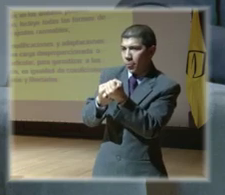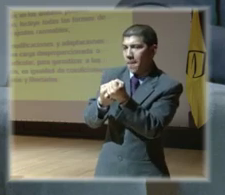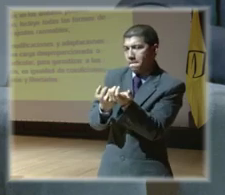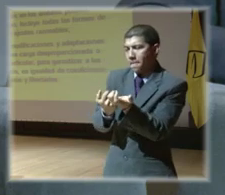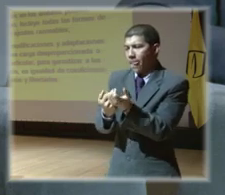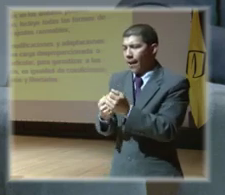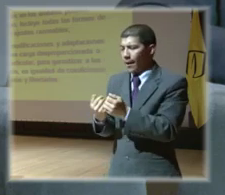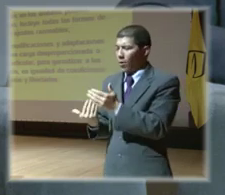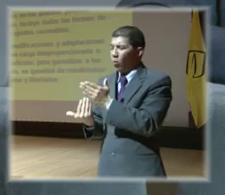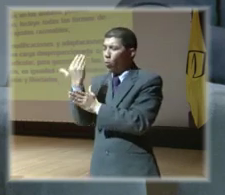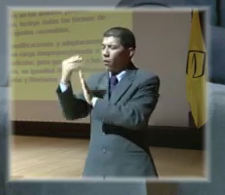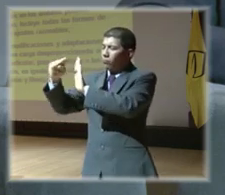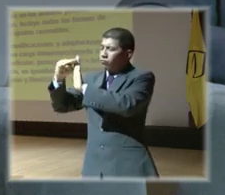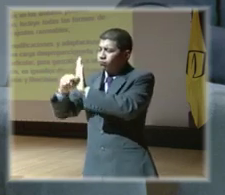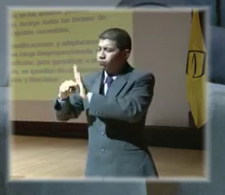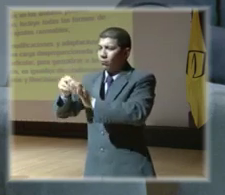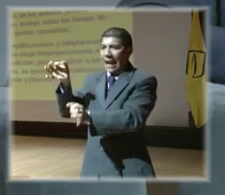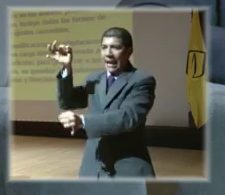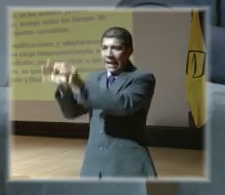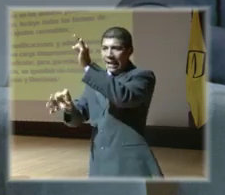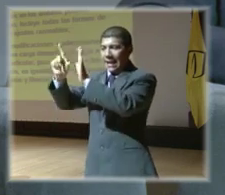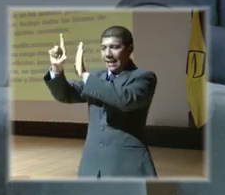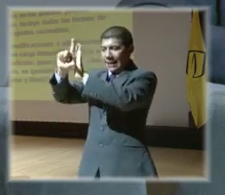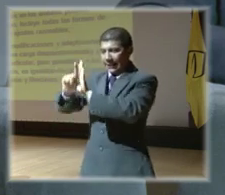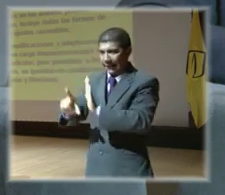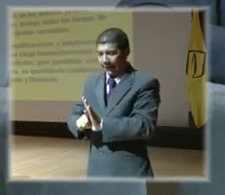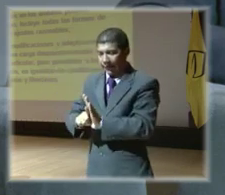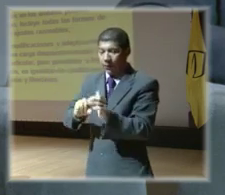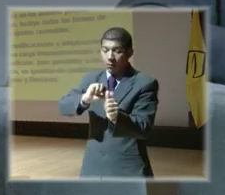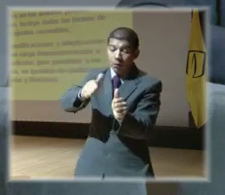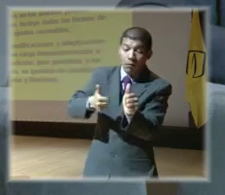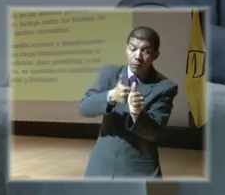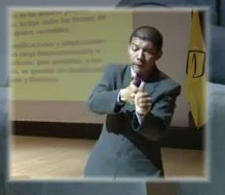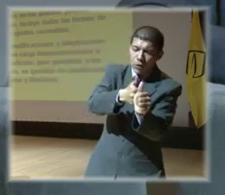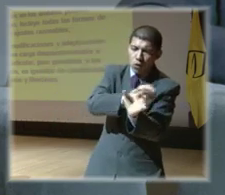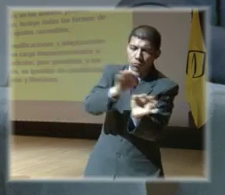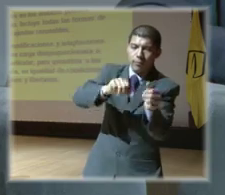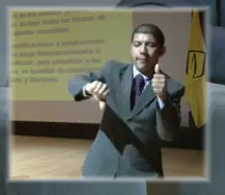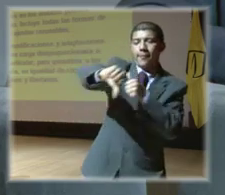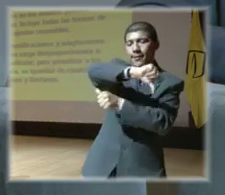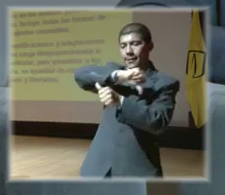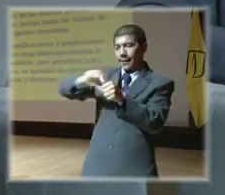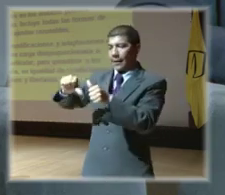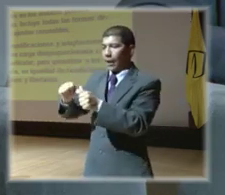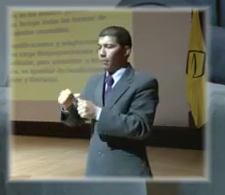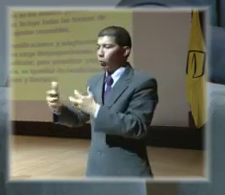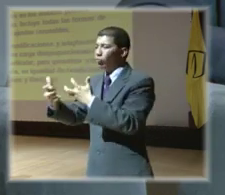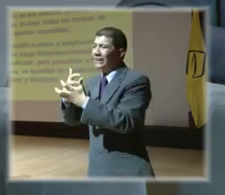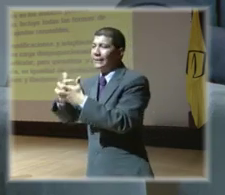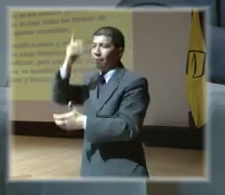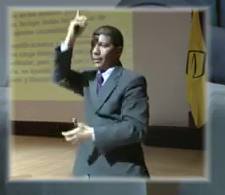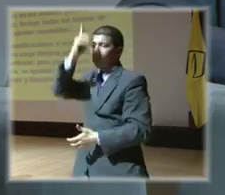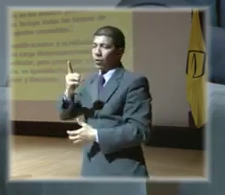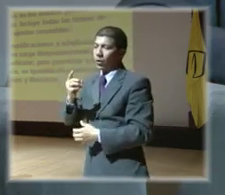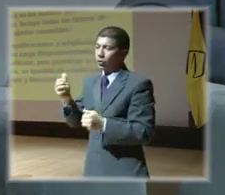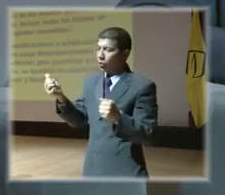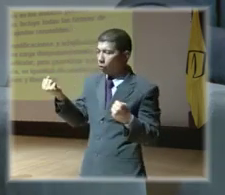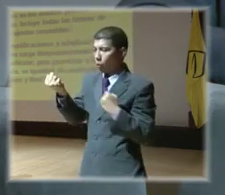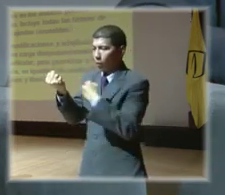pretenda abolir sistemas de decisiones sustitutivas de la voluntad para ser implementado un sistema de decisiones con apoyo? Creo que se ha respondido de cierta